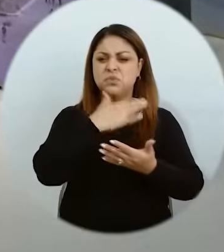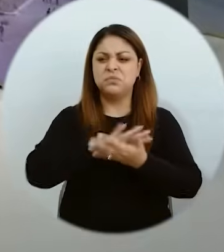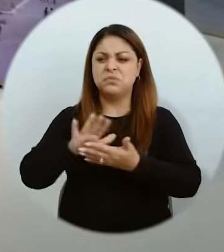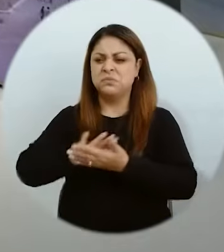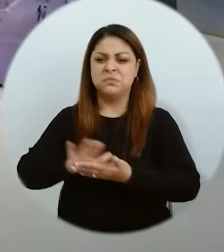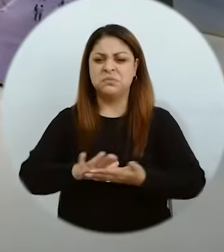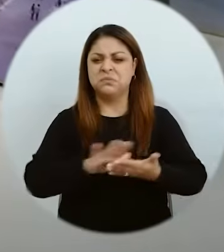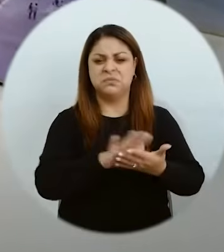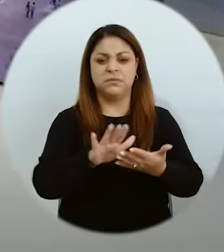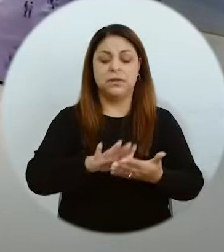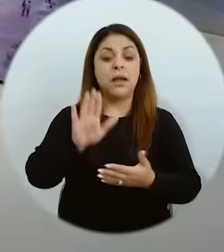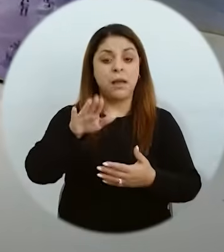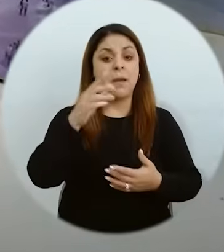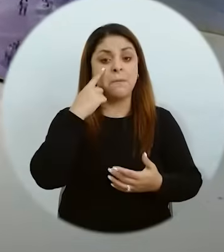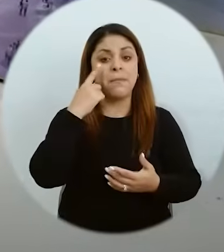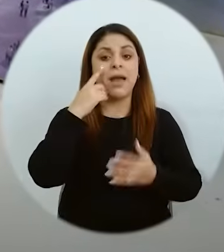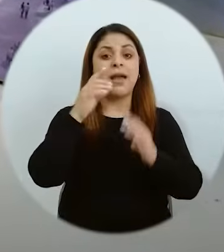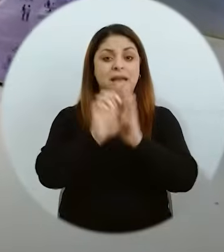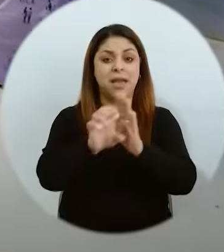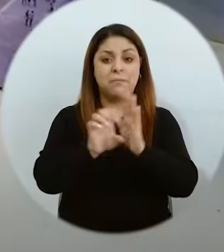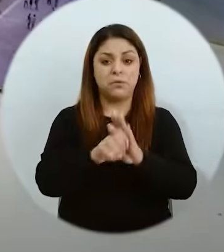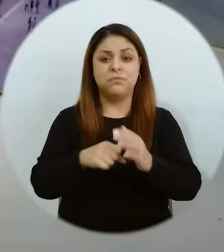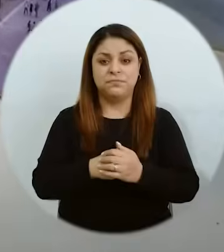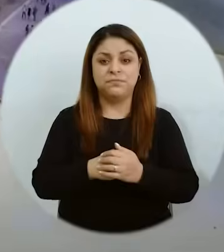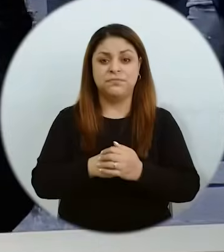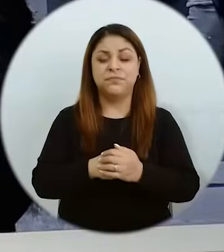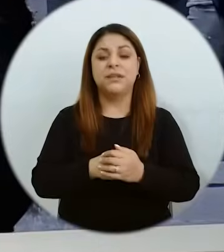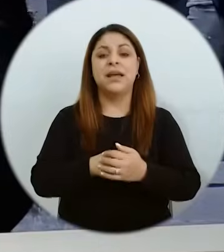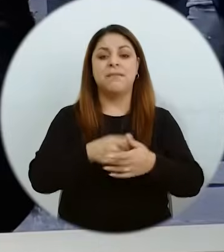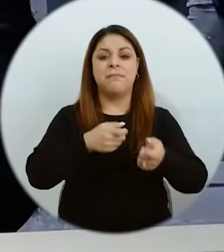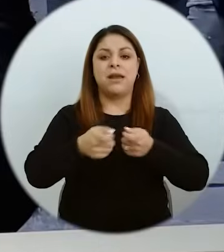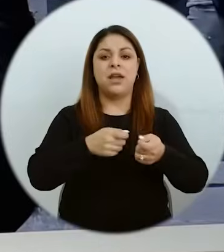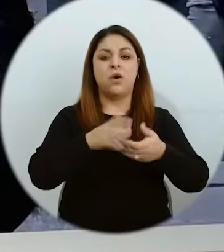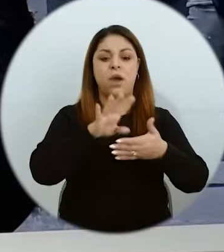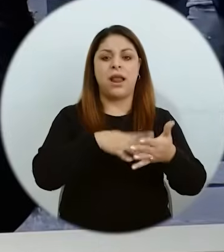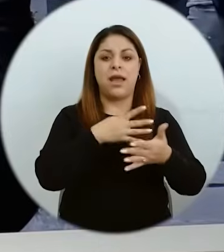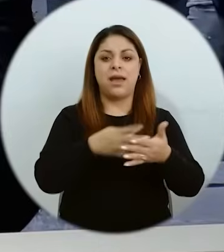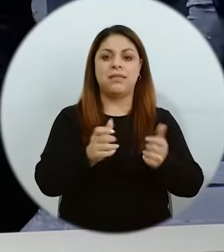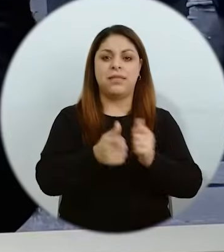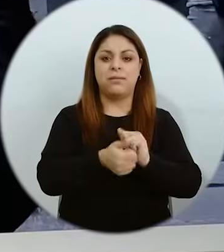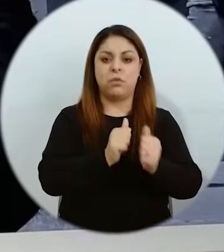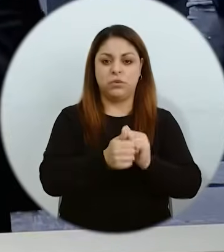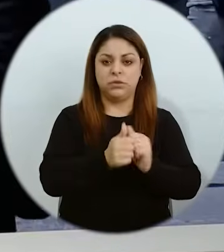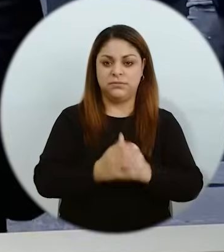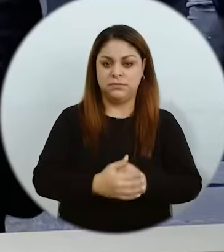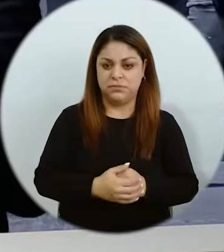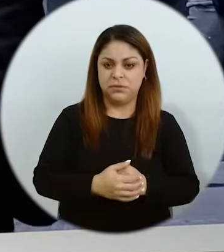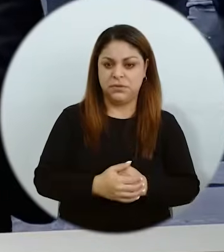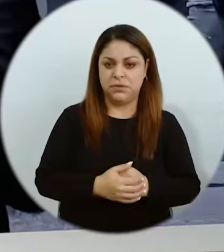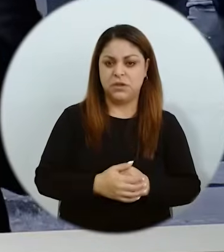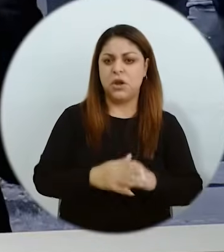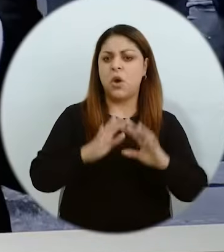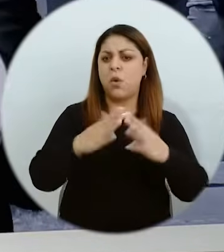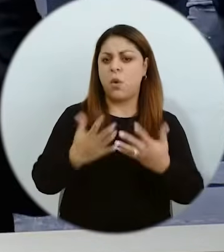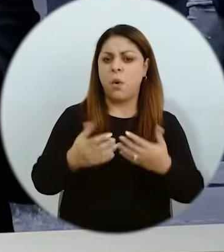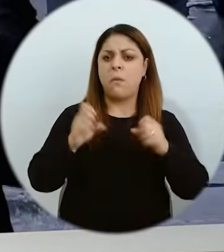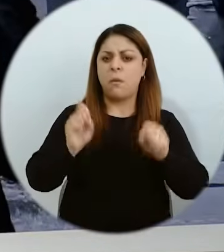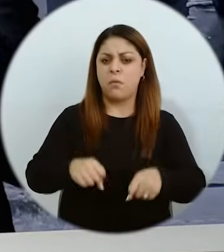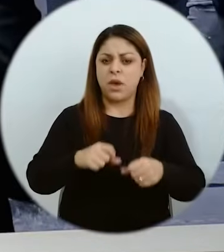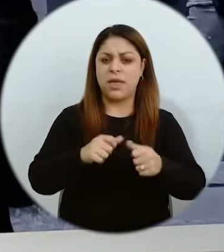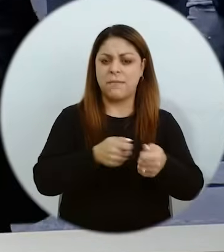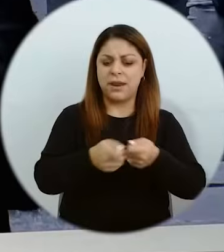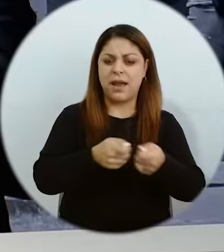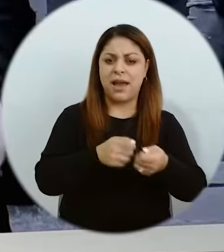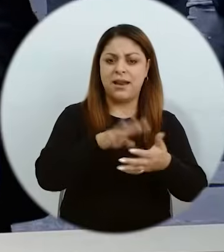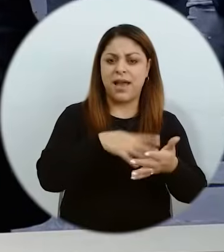desintoxicar un poco el exceso. Vieran ustedes lo que es, por ejemplo, el manejo de la agenda de corte. ¿Cómo se puede manejar